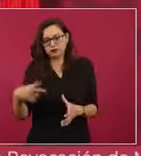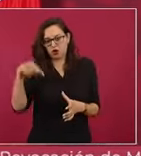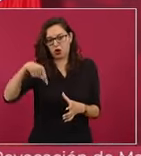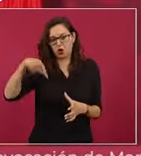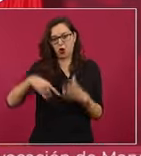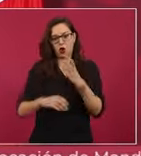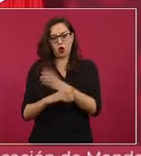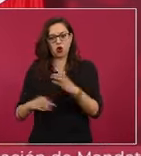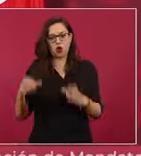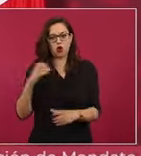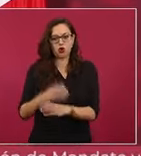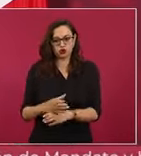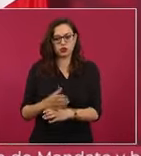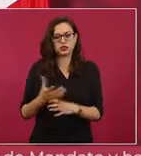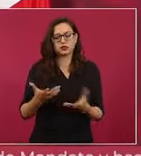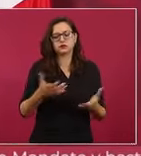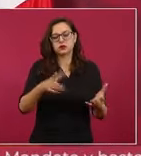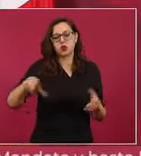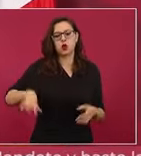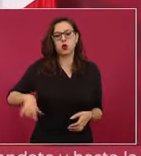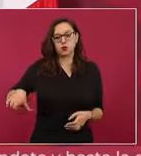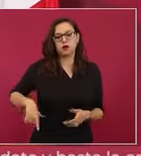es parte